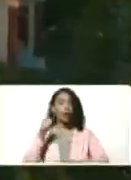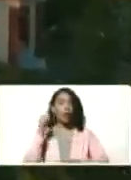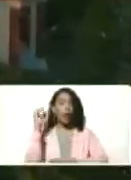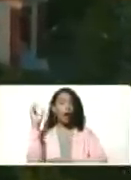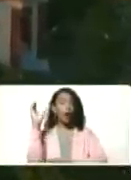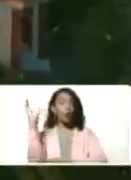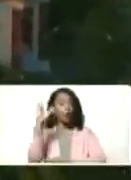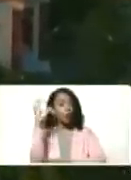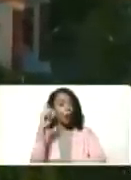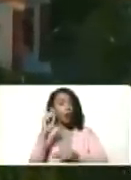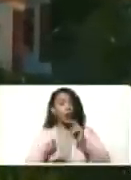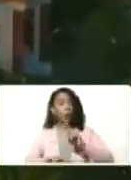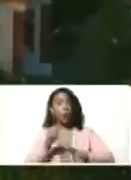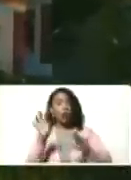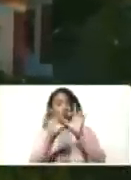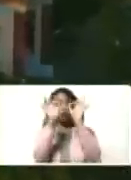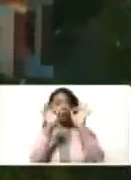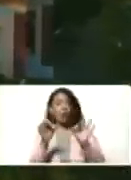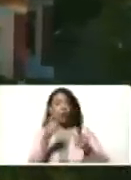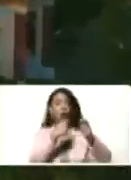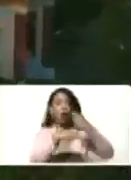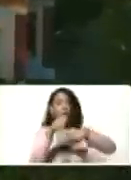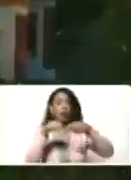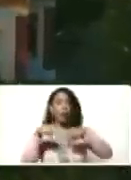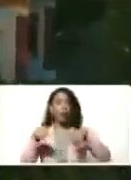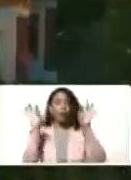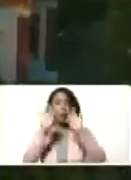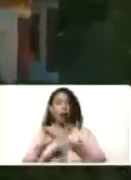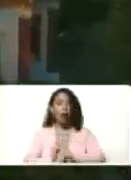ellos construyan los lazos de comercio. De esta manera